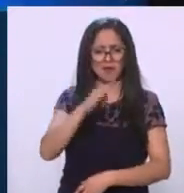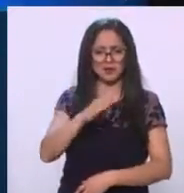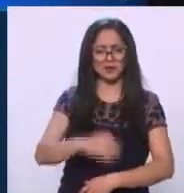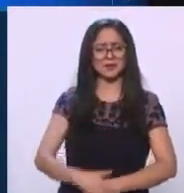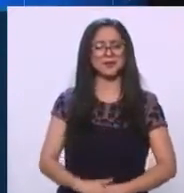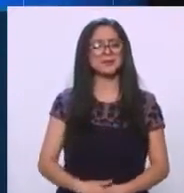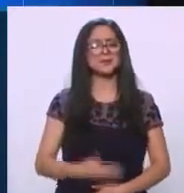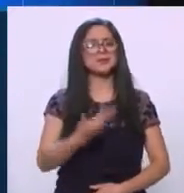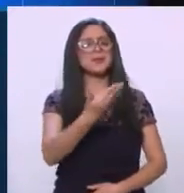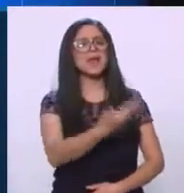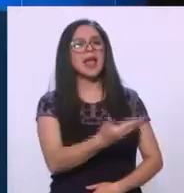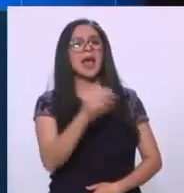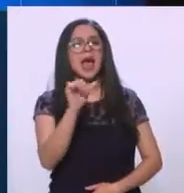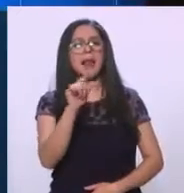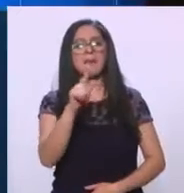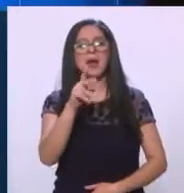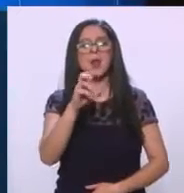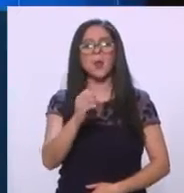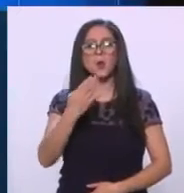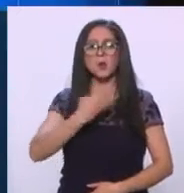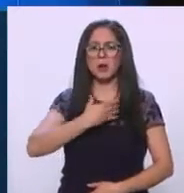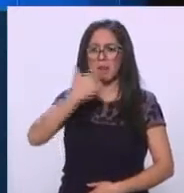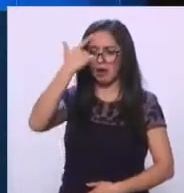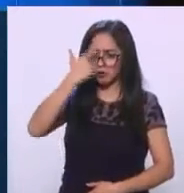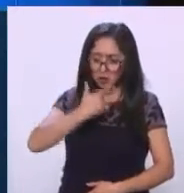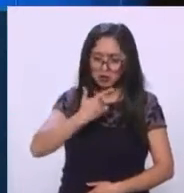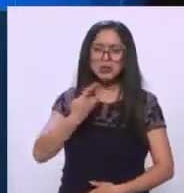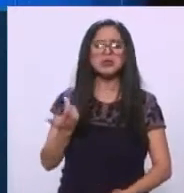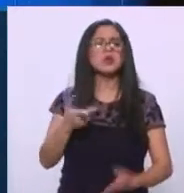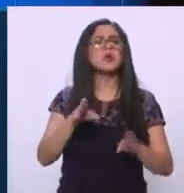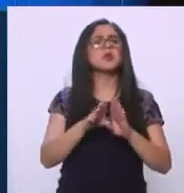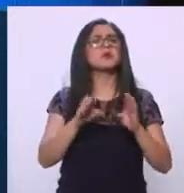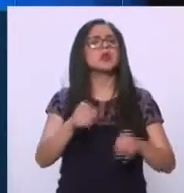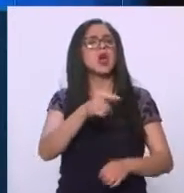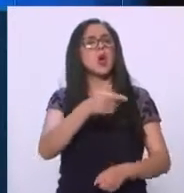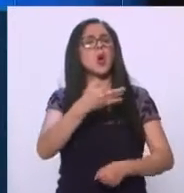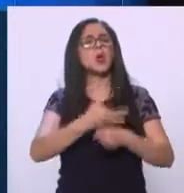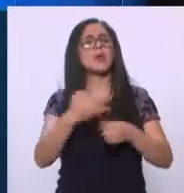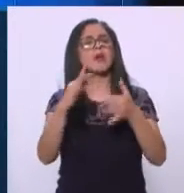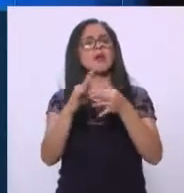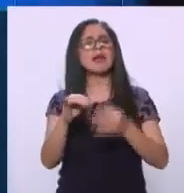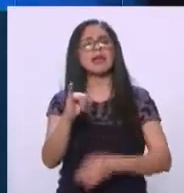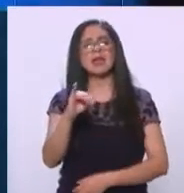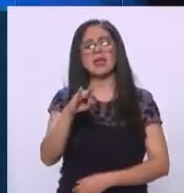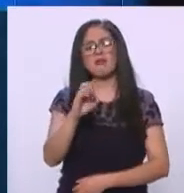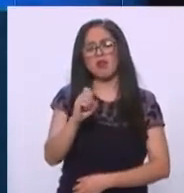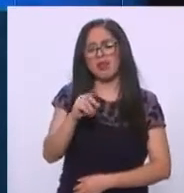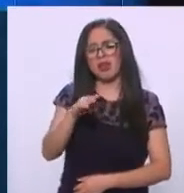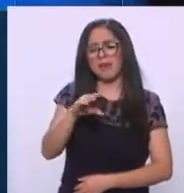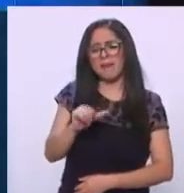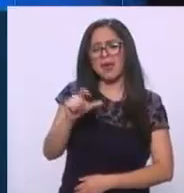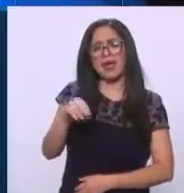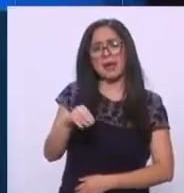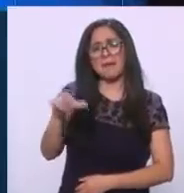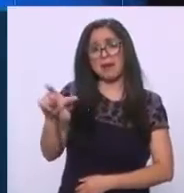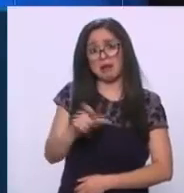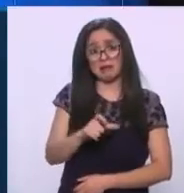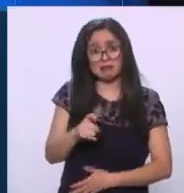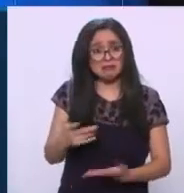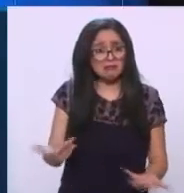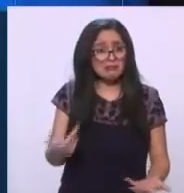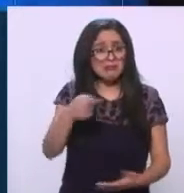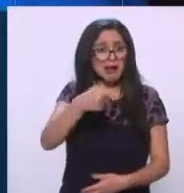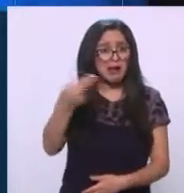¿Cómo ves, Alberto? Infodemia, ¿todo bien? Infodemia MX, es que llegó un momento en el que había que verificar a